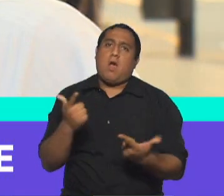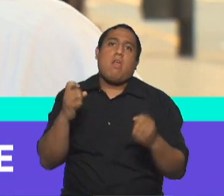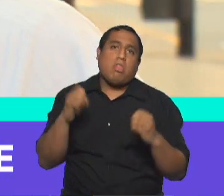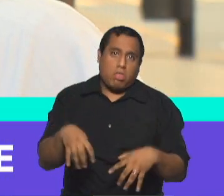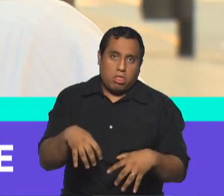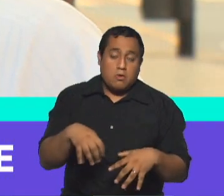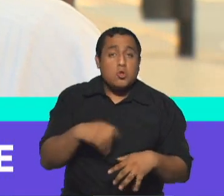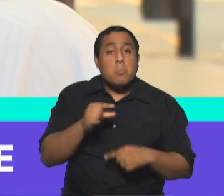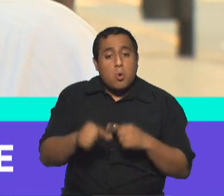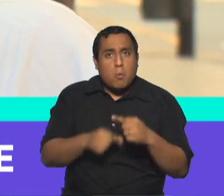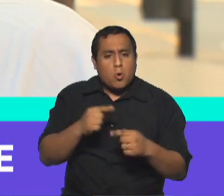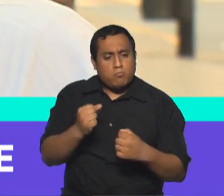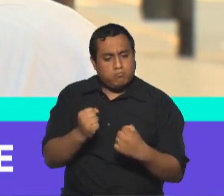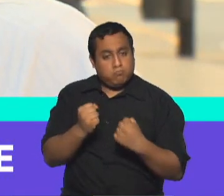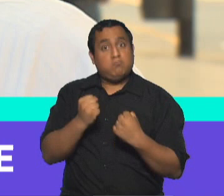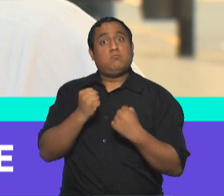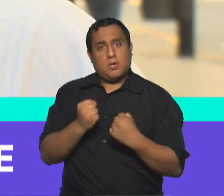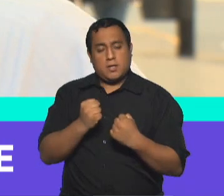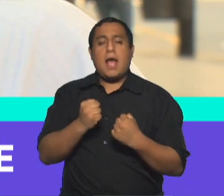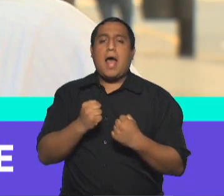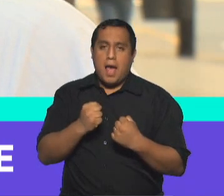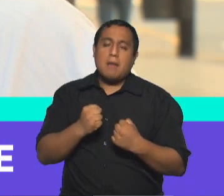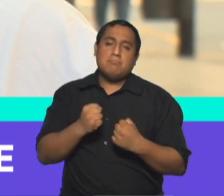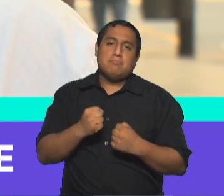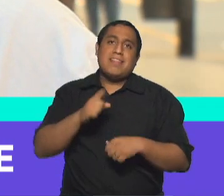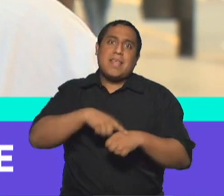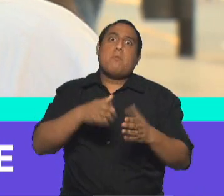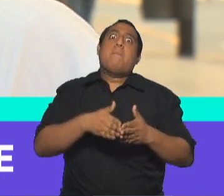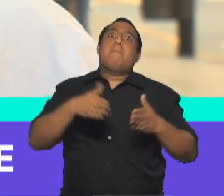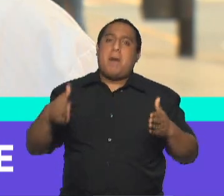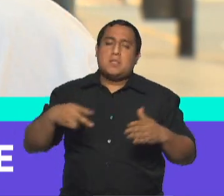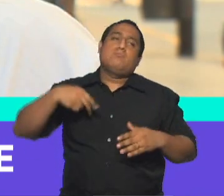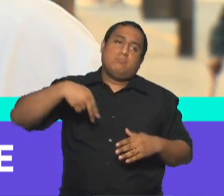vamos recuperándolo, vamos aumentando lentamente y vamos a